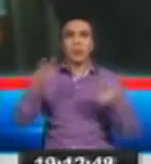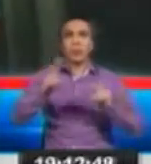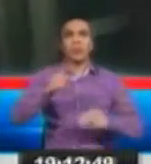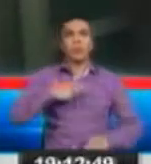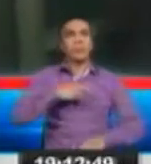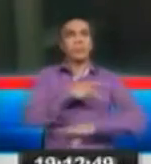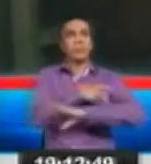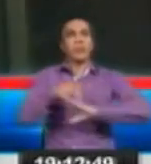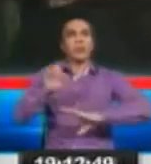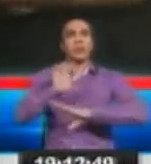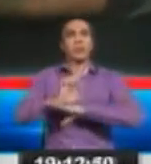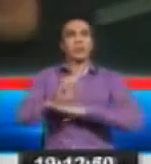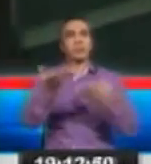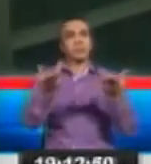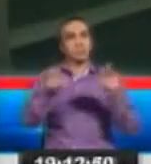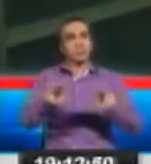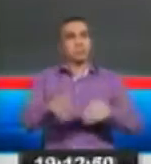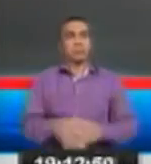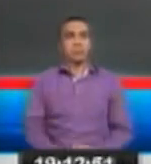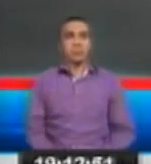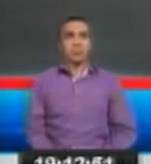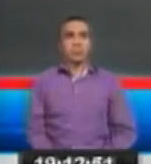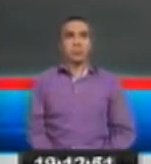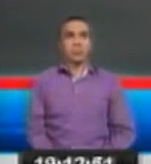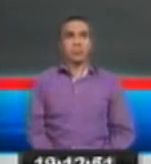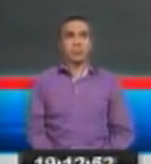Petro Ecuador.